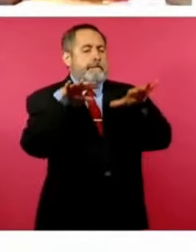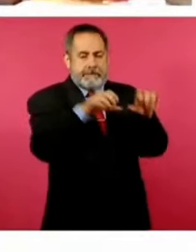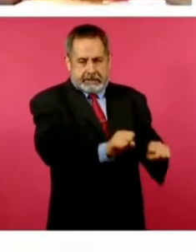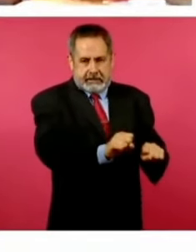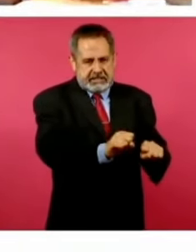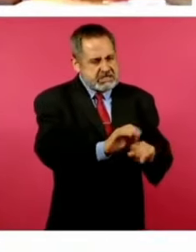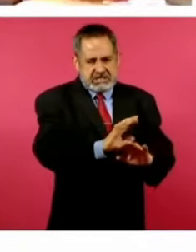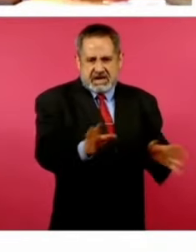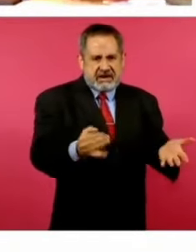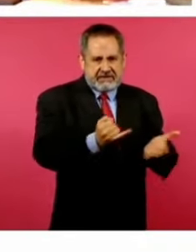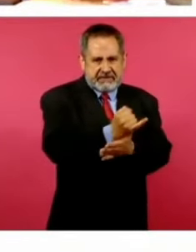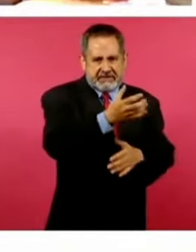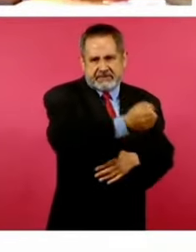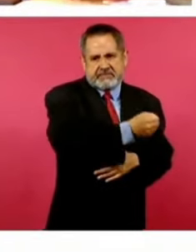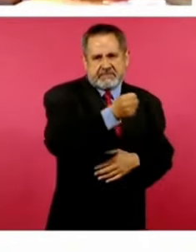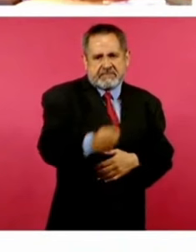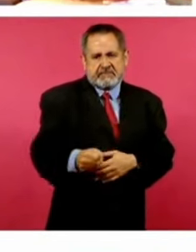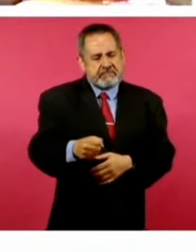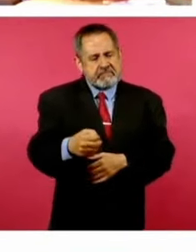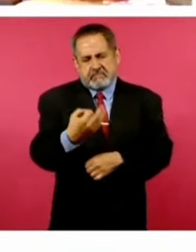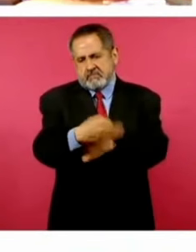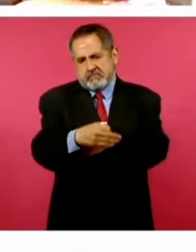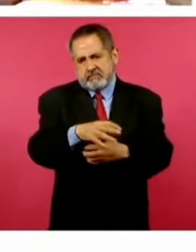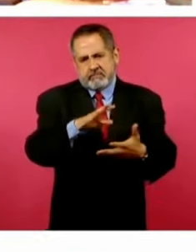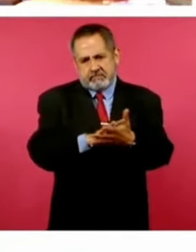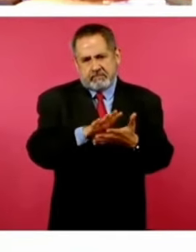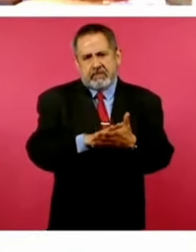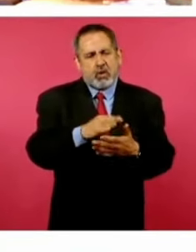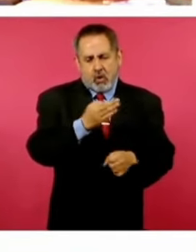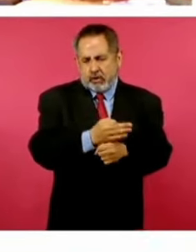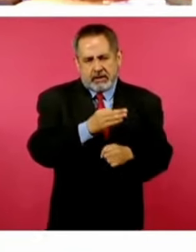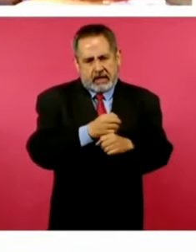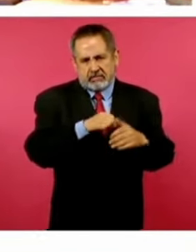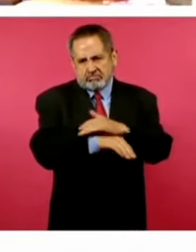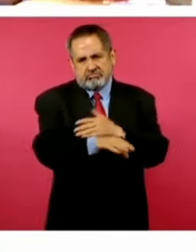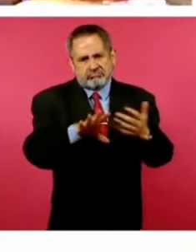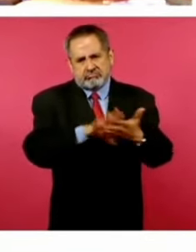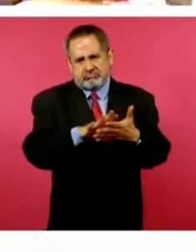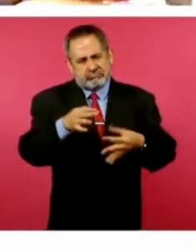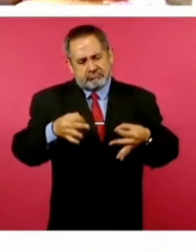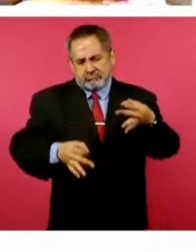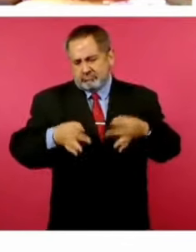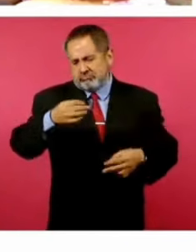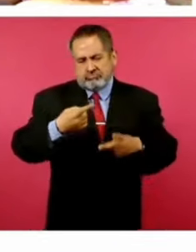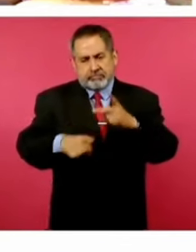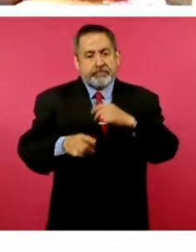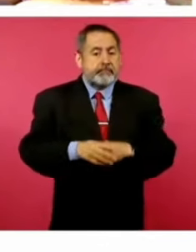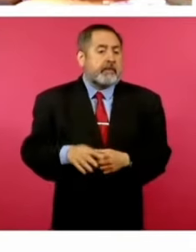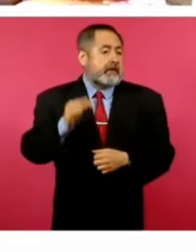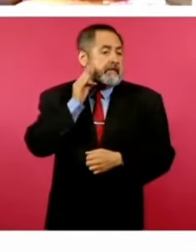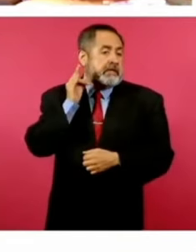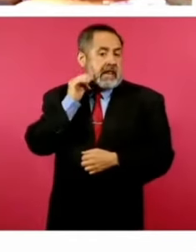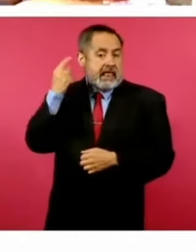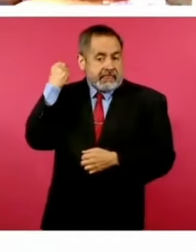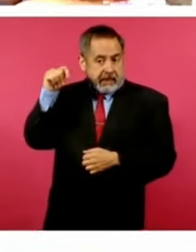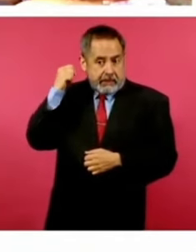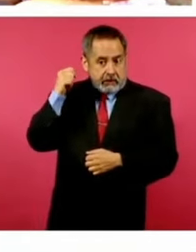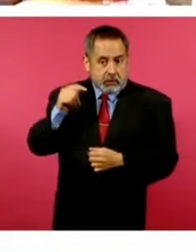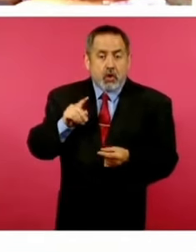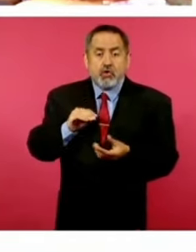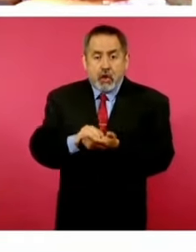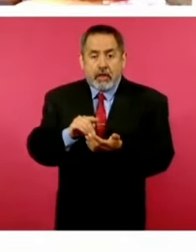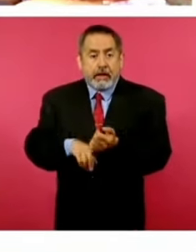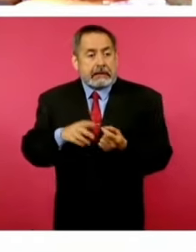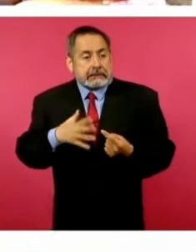y como medida cautelar eh tiene prisión preventiva aún la fiscalía de Tabasco Busca a dos